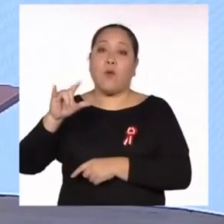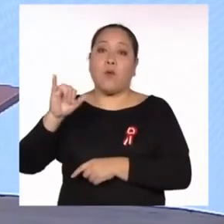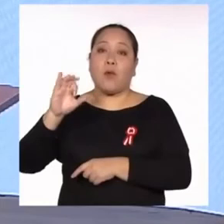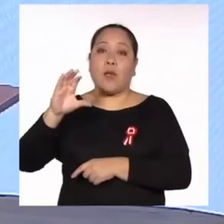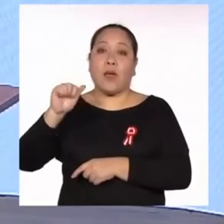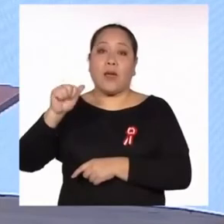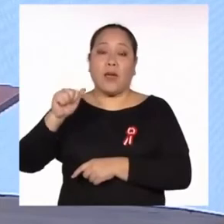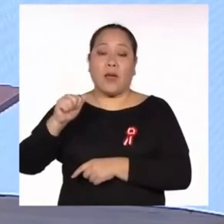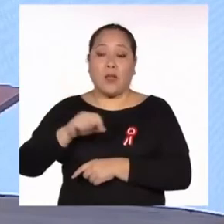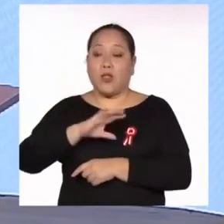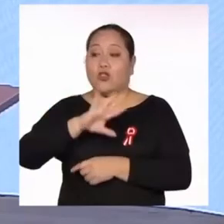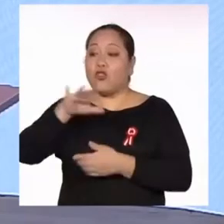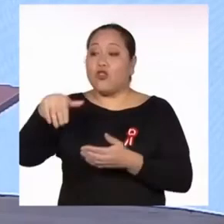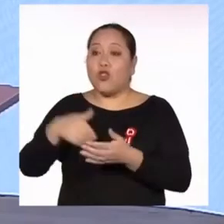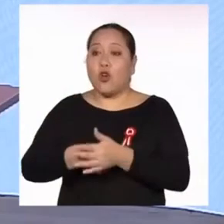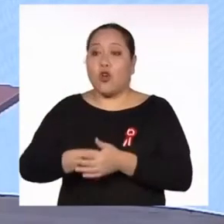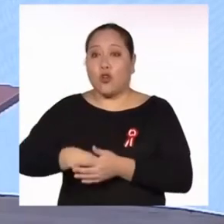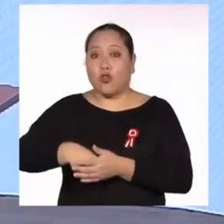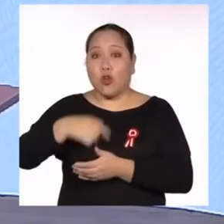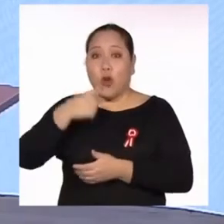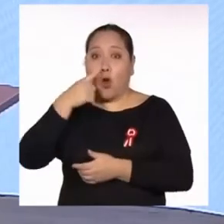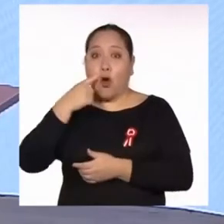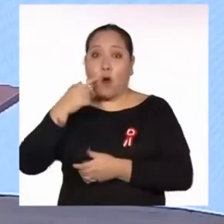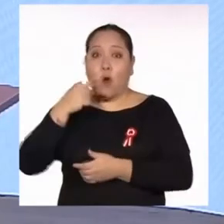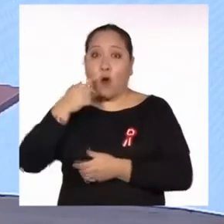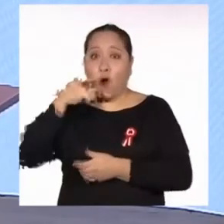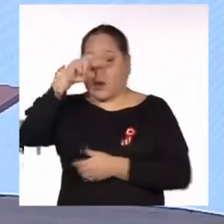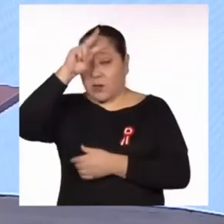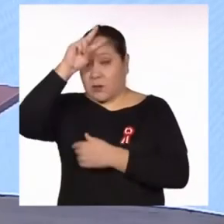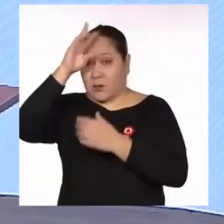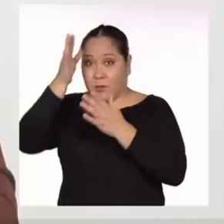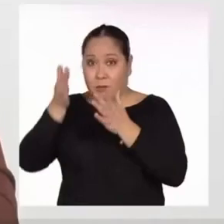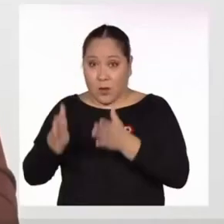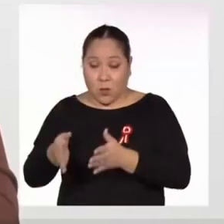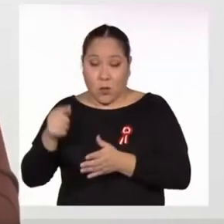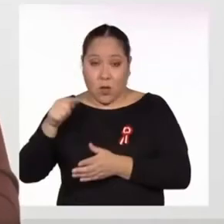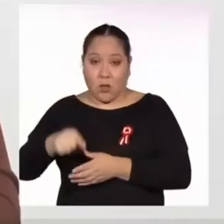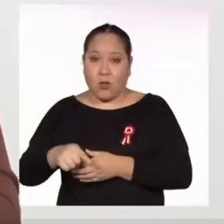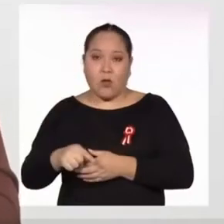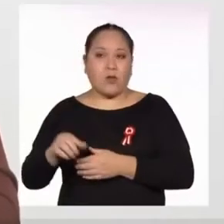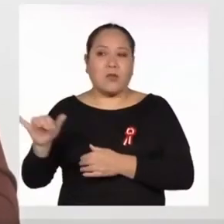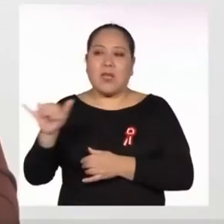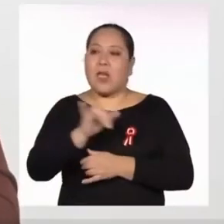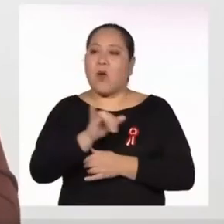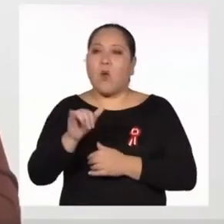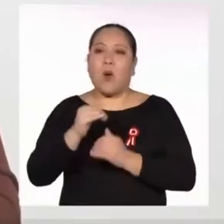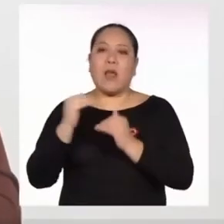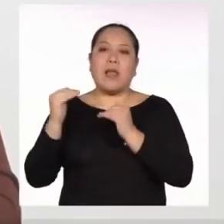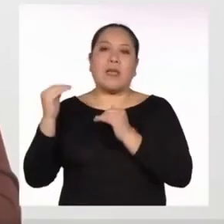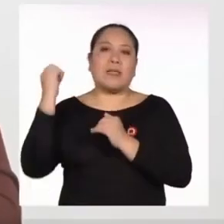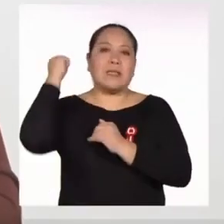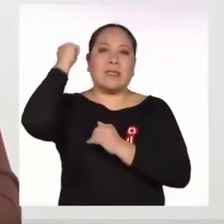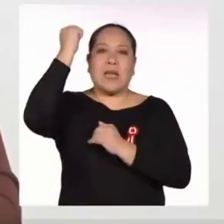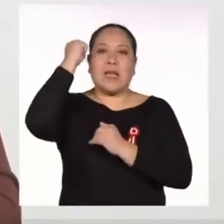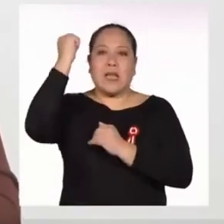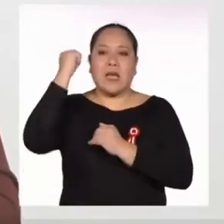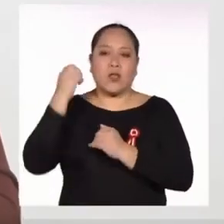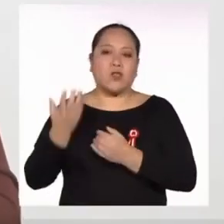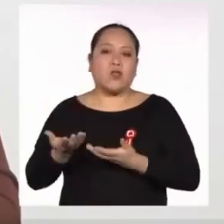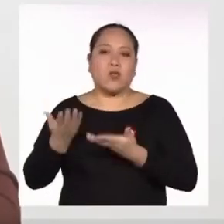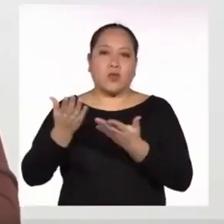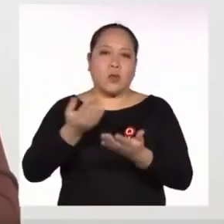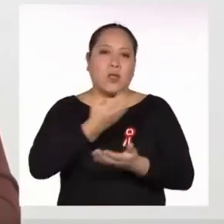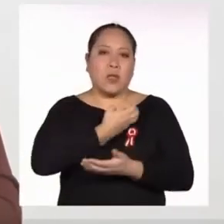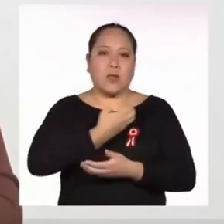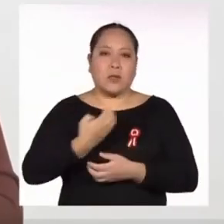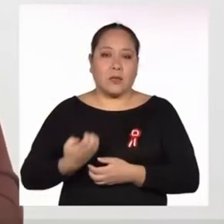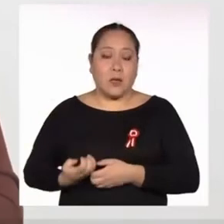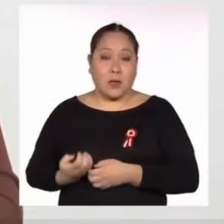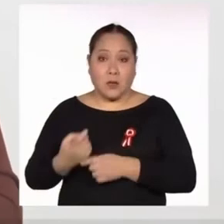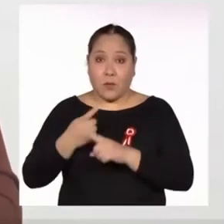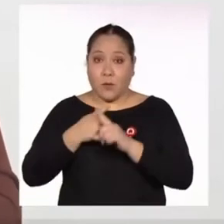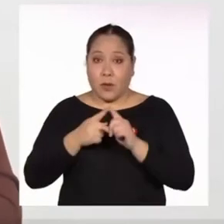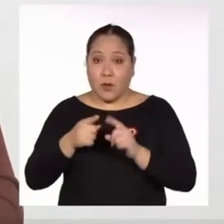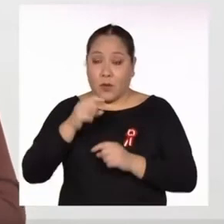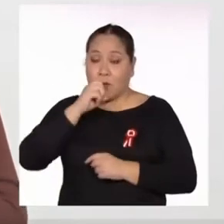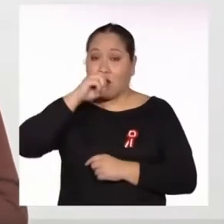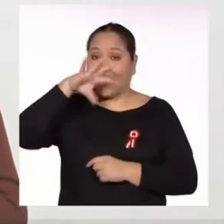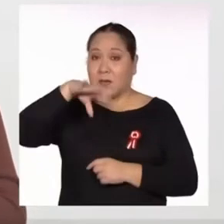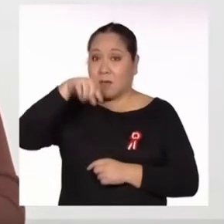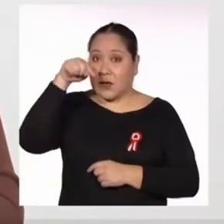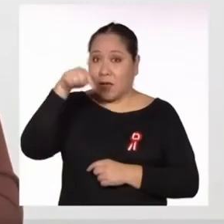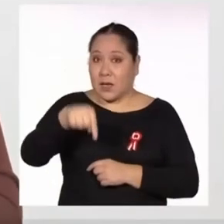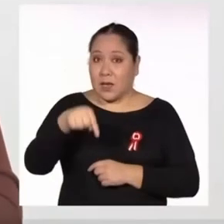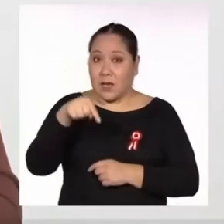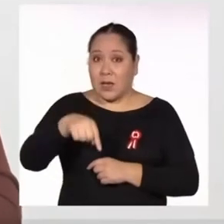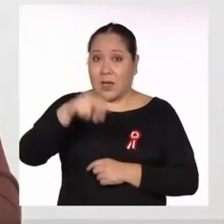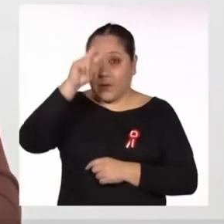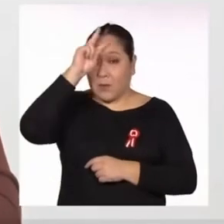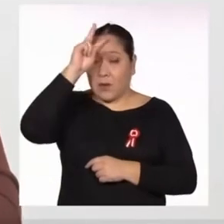tenemos los mismos derechos y deberes con el estado sí pero déjame precisar que en el perú en